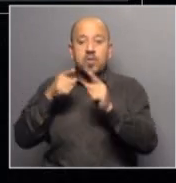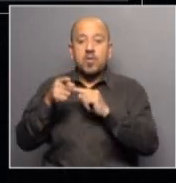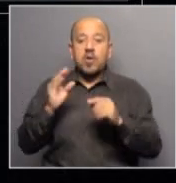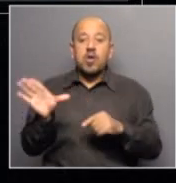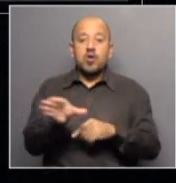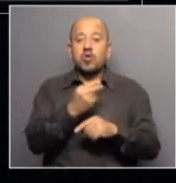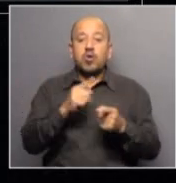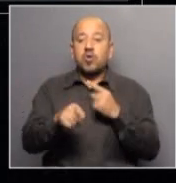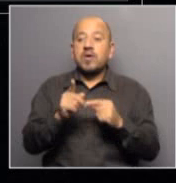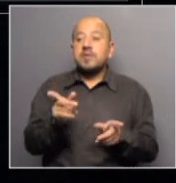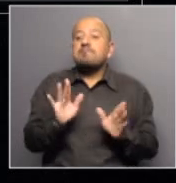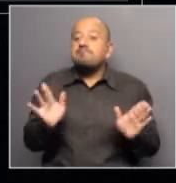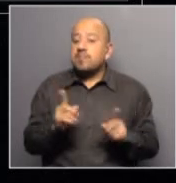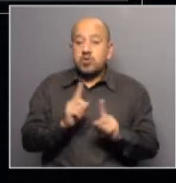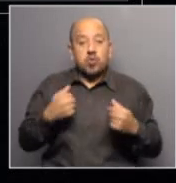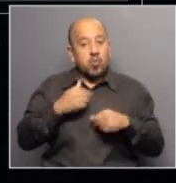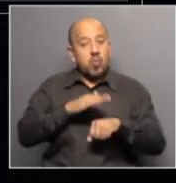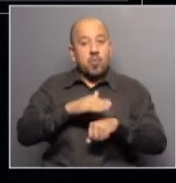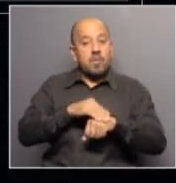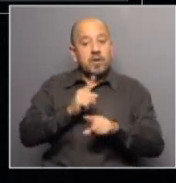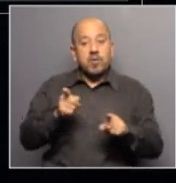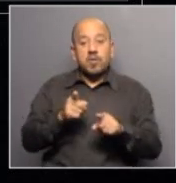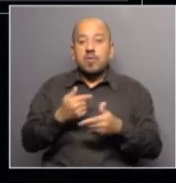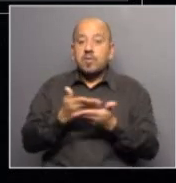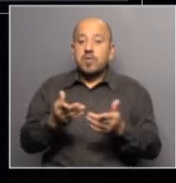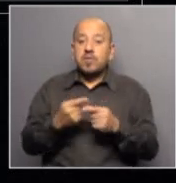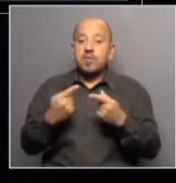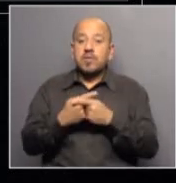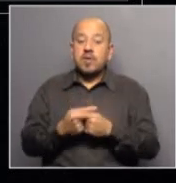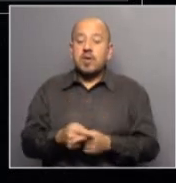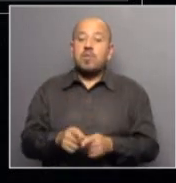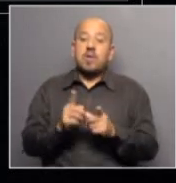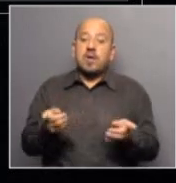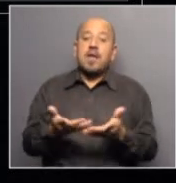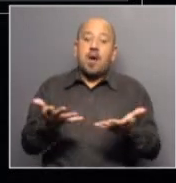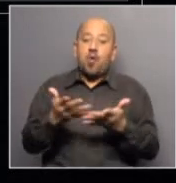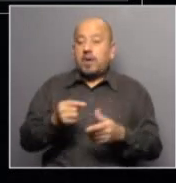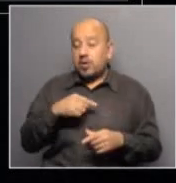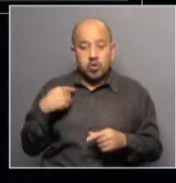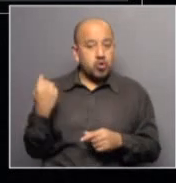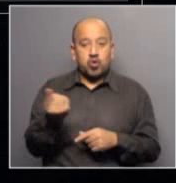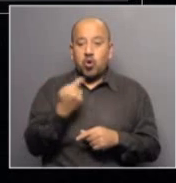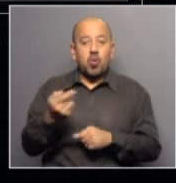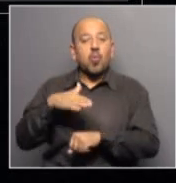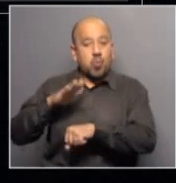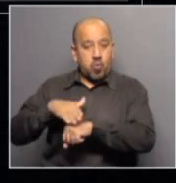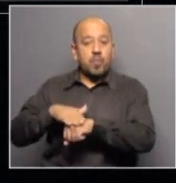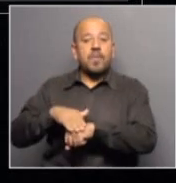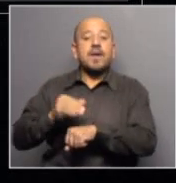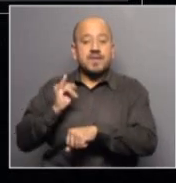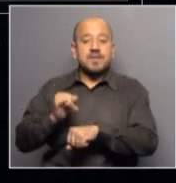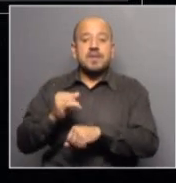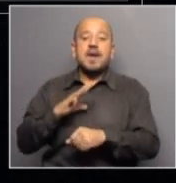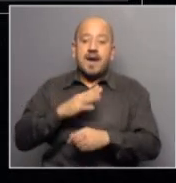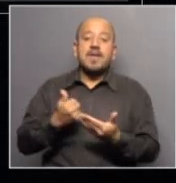mundo es inocente hasta que se demuestre lo contrario, de alguna forma lo están dando vuelta y están diciendo todo el mundo es